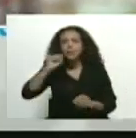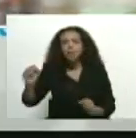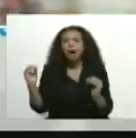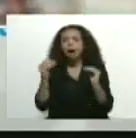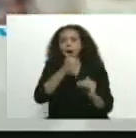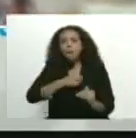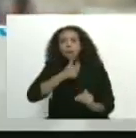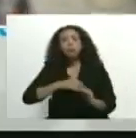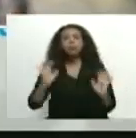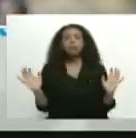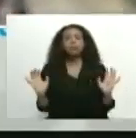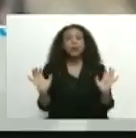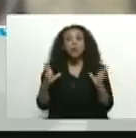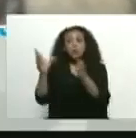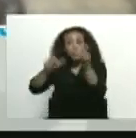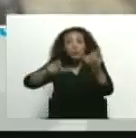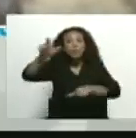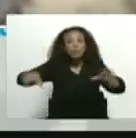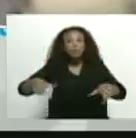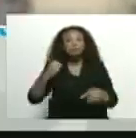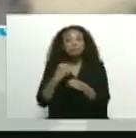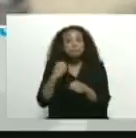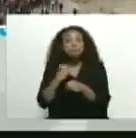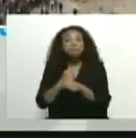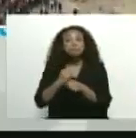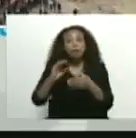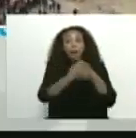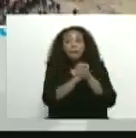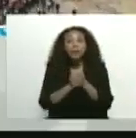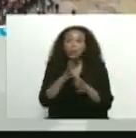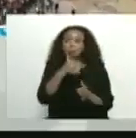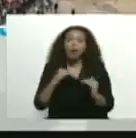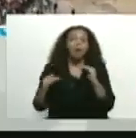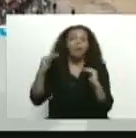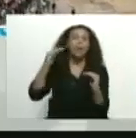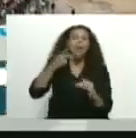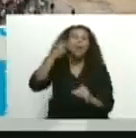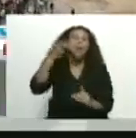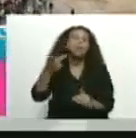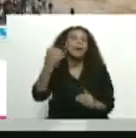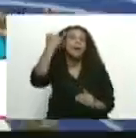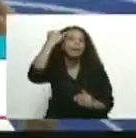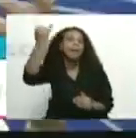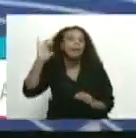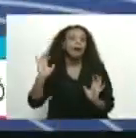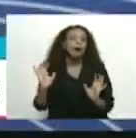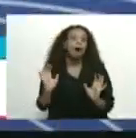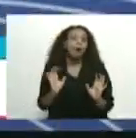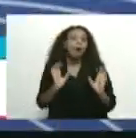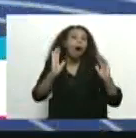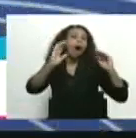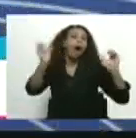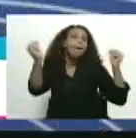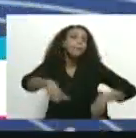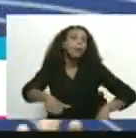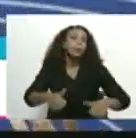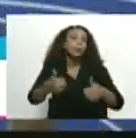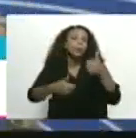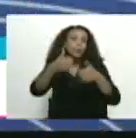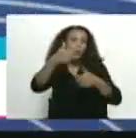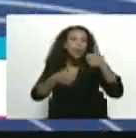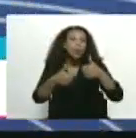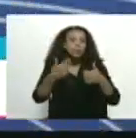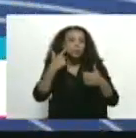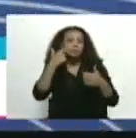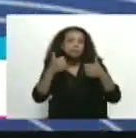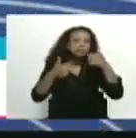Y muchos compañeros que no tendrán nuestra misma posición política o del país, entienden a veces